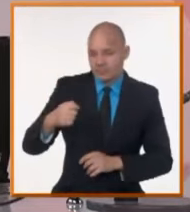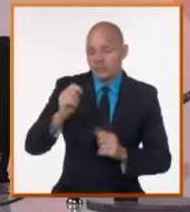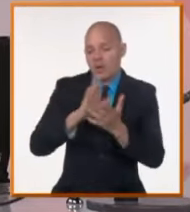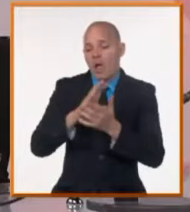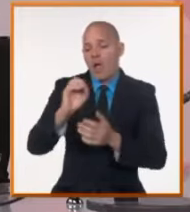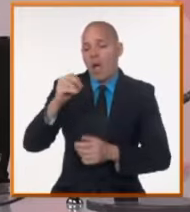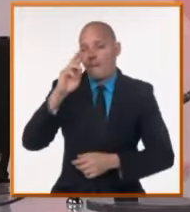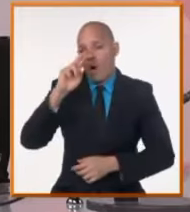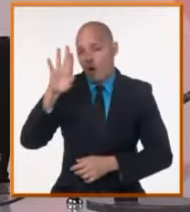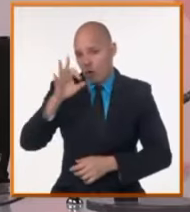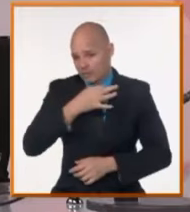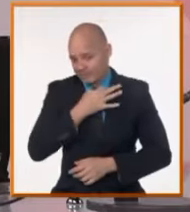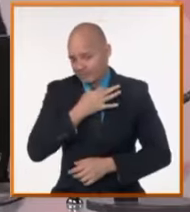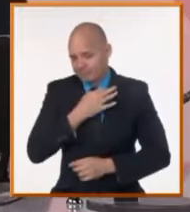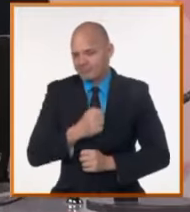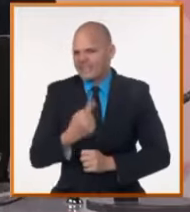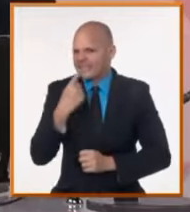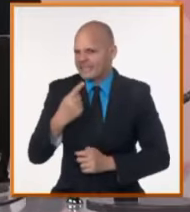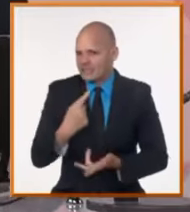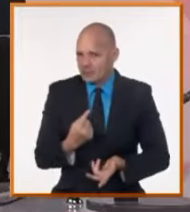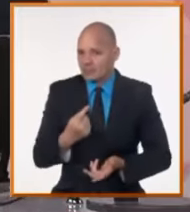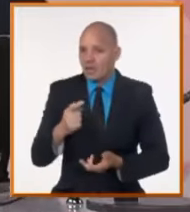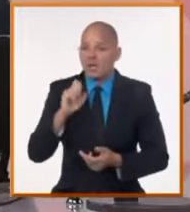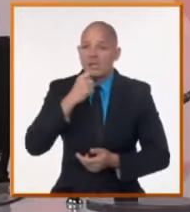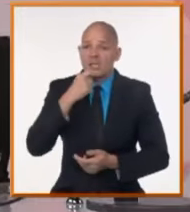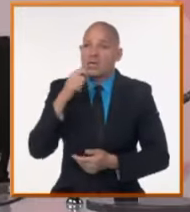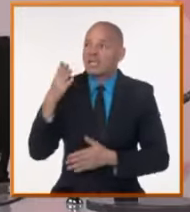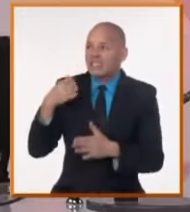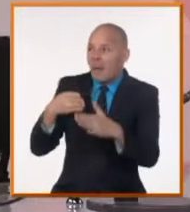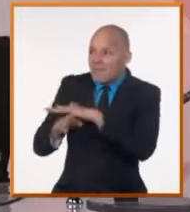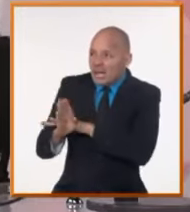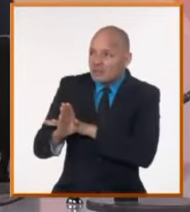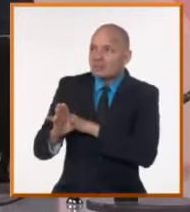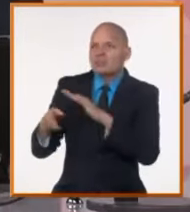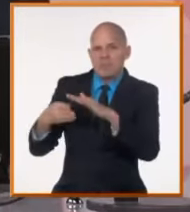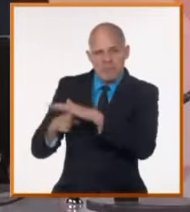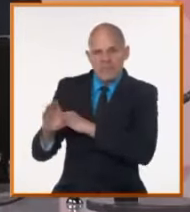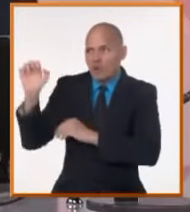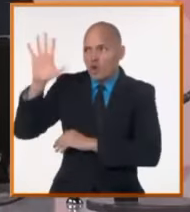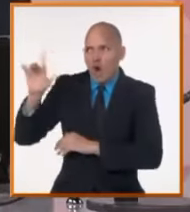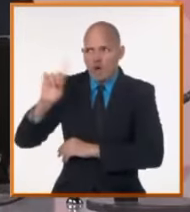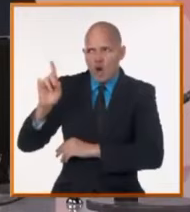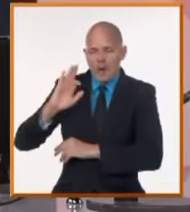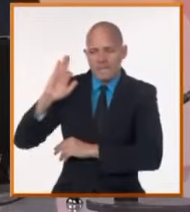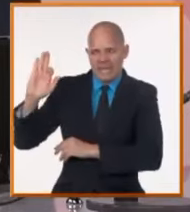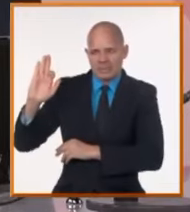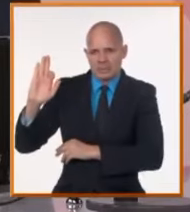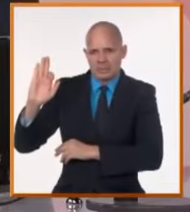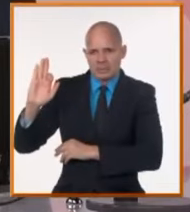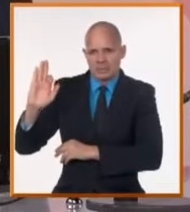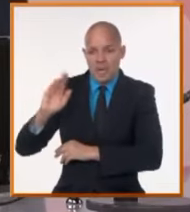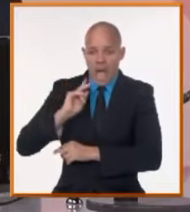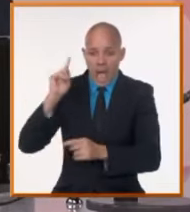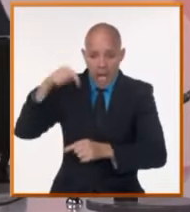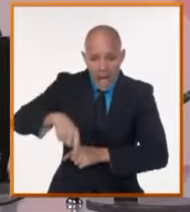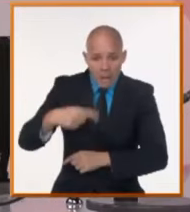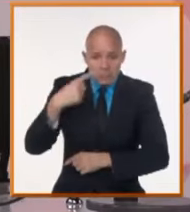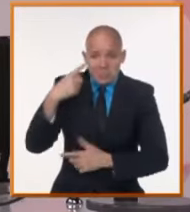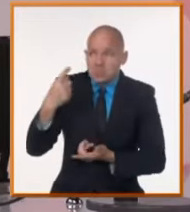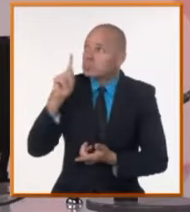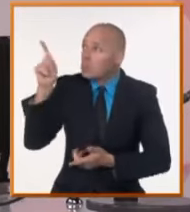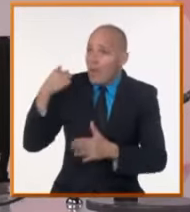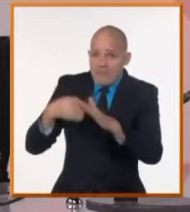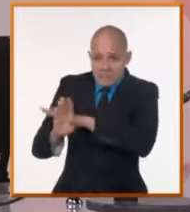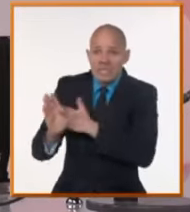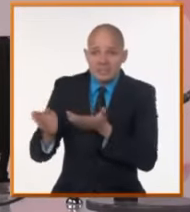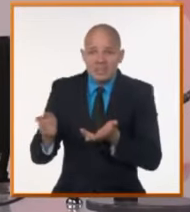a inmiscuir en la política exterior de Europa, cosa que no estamos viendo hoy, ¿no? Es decir, en ese sentido, ¿qué análisis nos puedes hacer? Mira, como